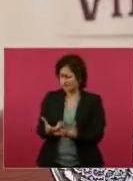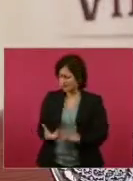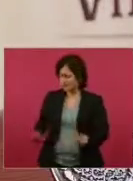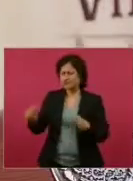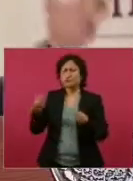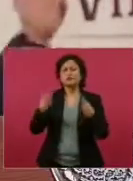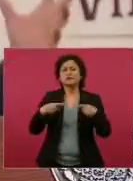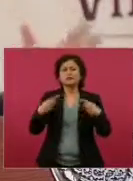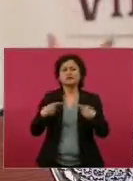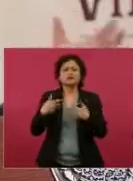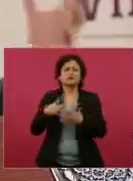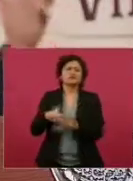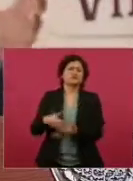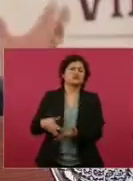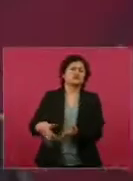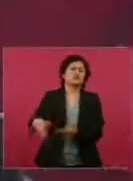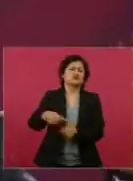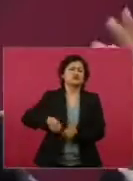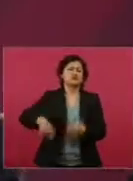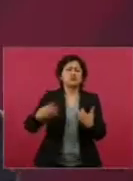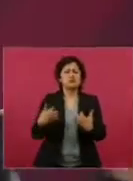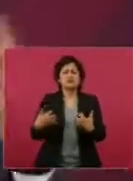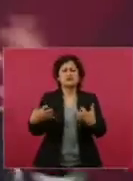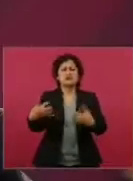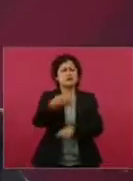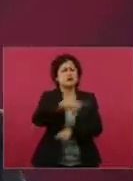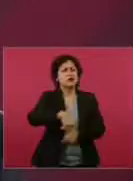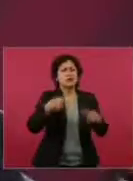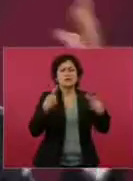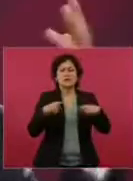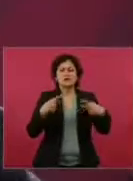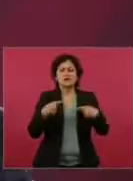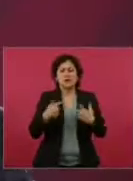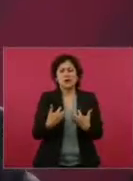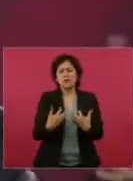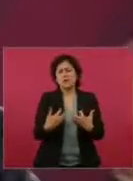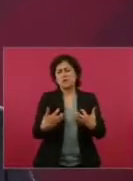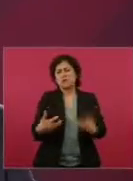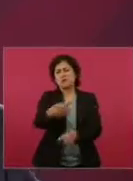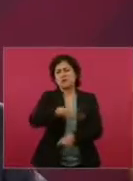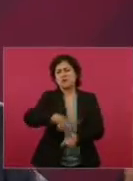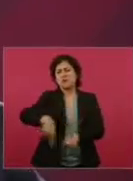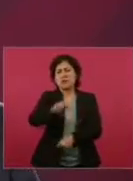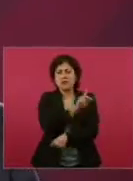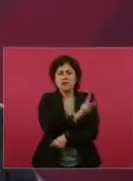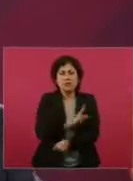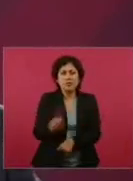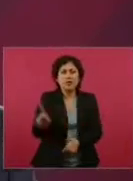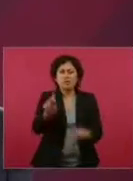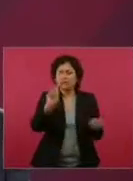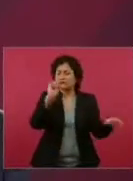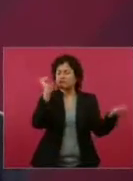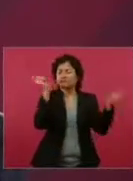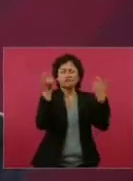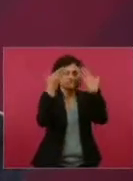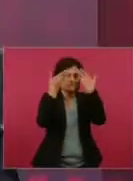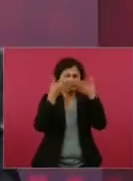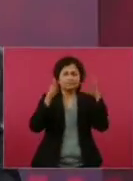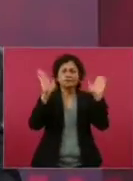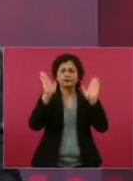Hay un despertar ciudadano, estamos viviendo un momento estelar en la historia de